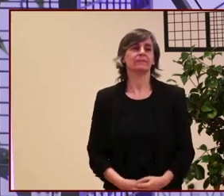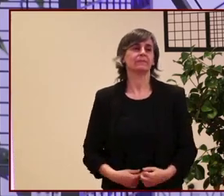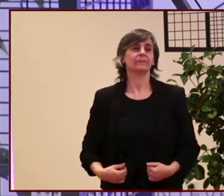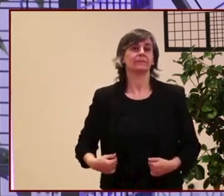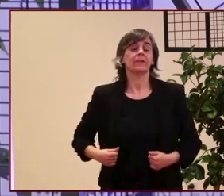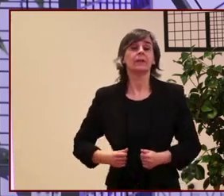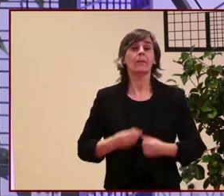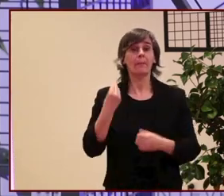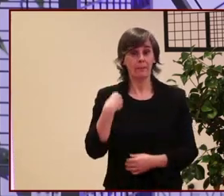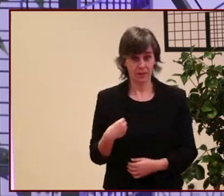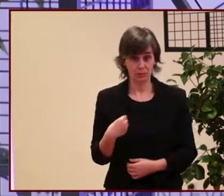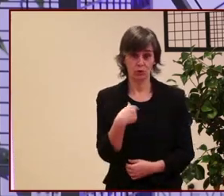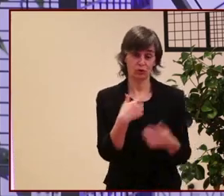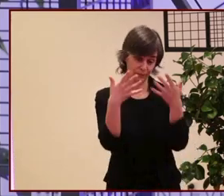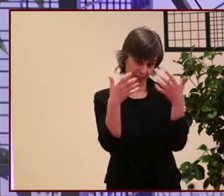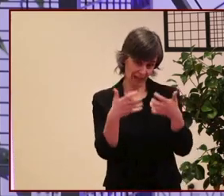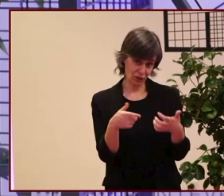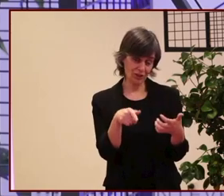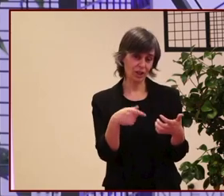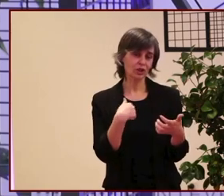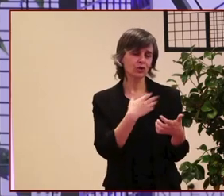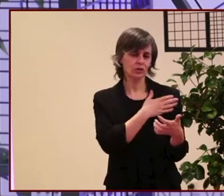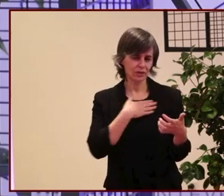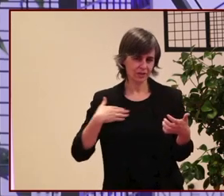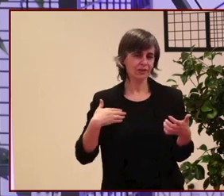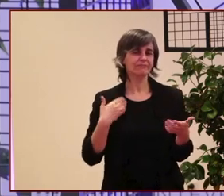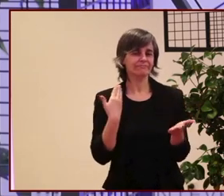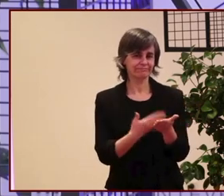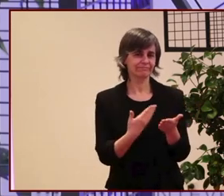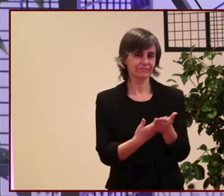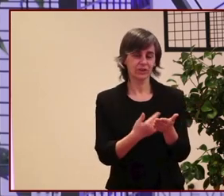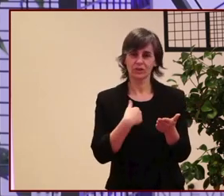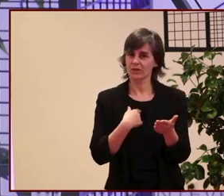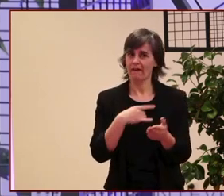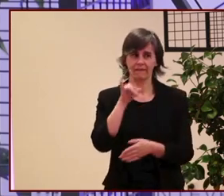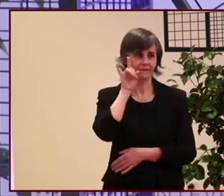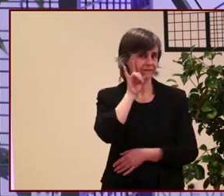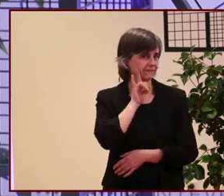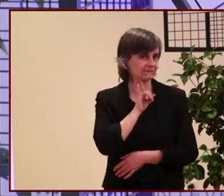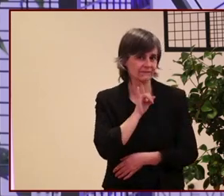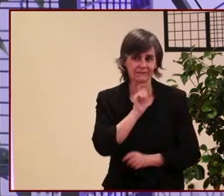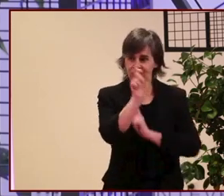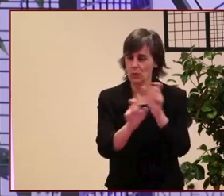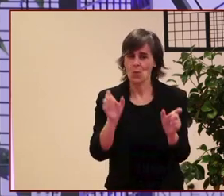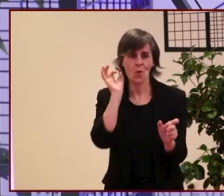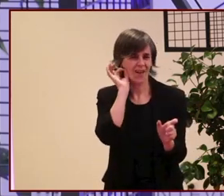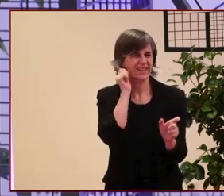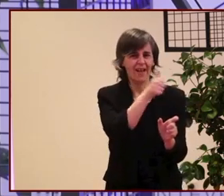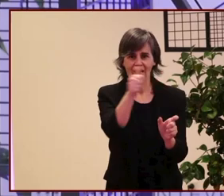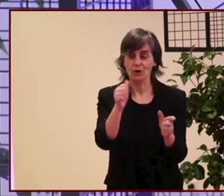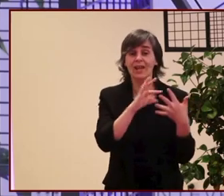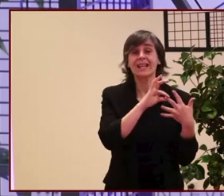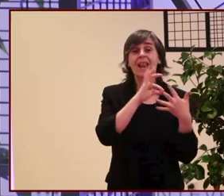en este pequeño escrito quiero dejar constancia de mi admiración a cada una de las mujeres que lideran esta